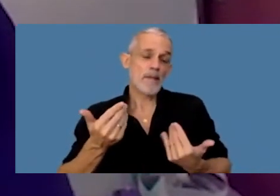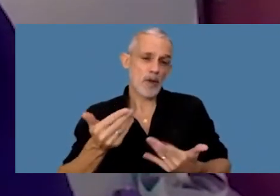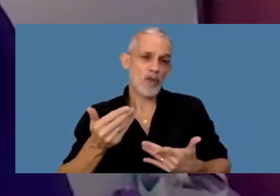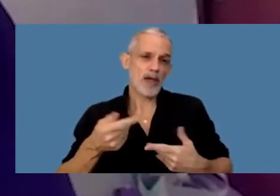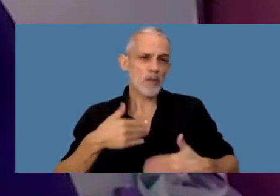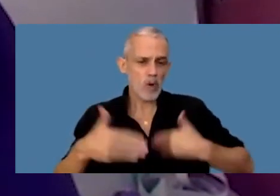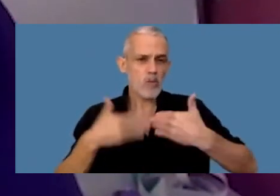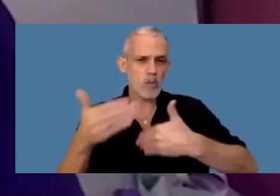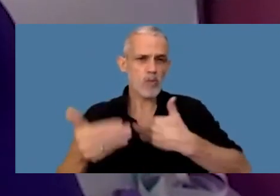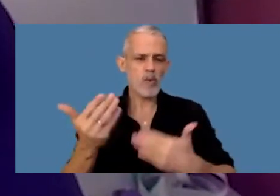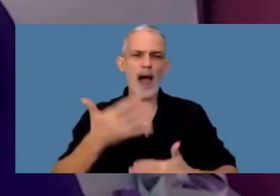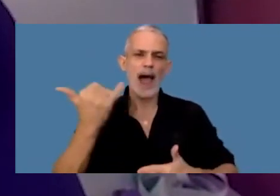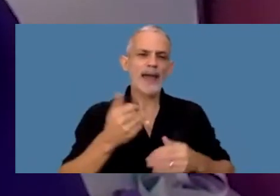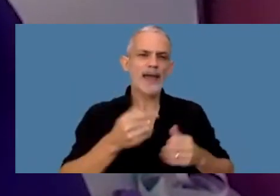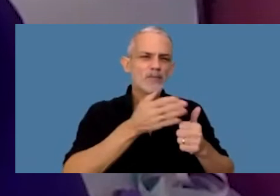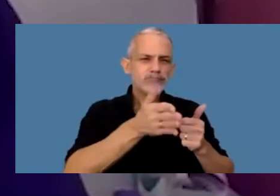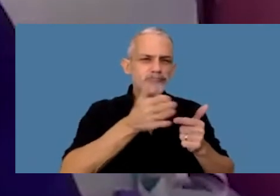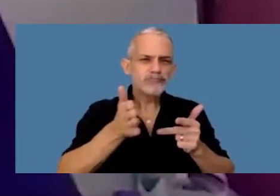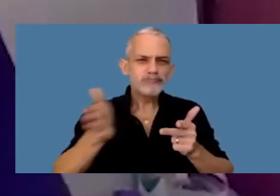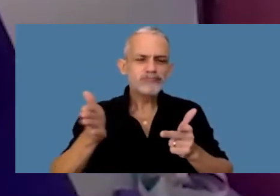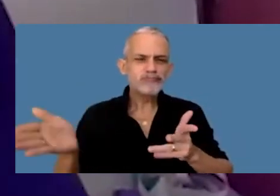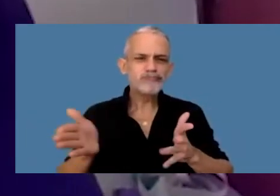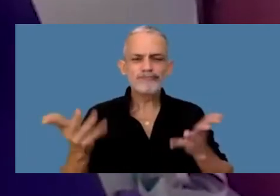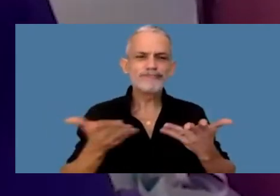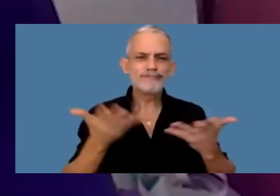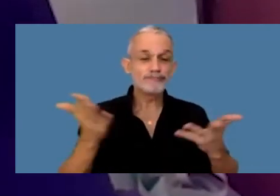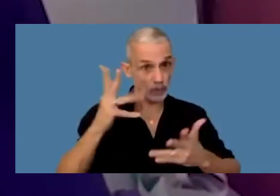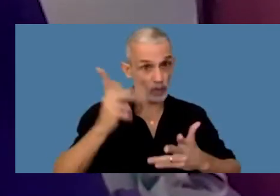responsabilidad civil o penal.